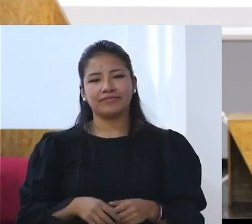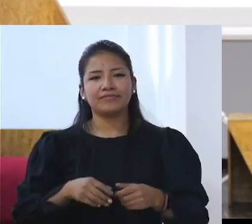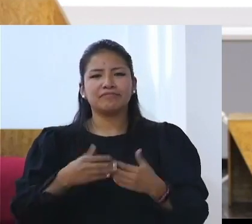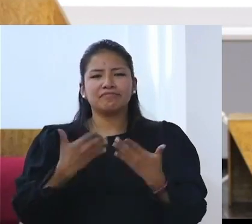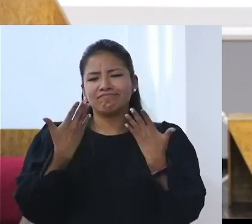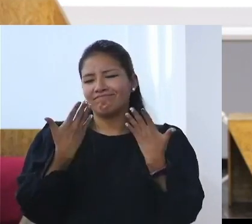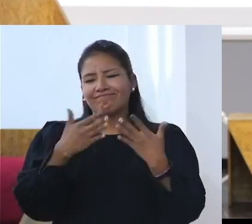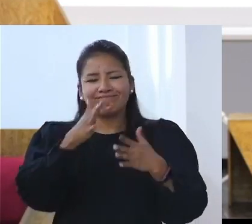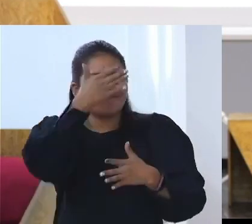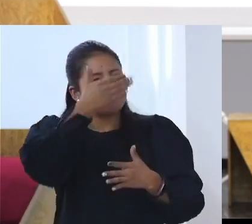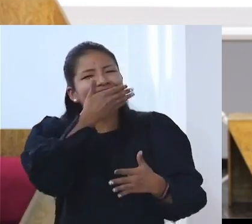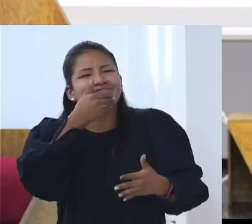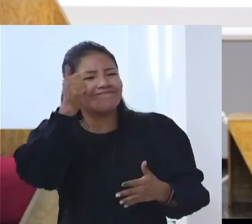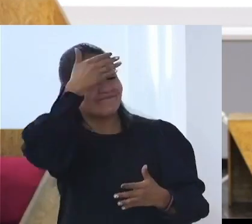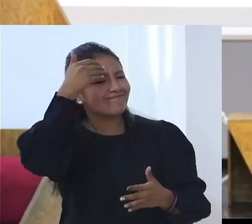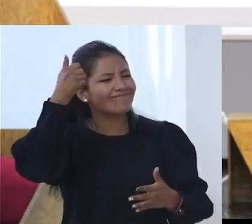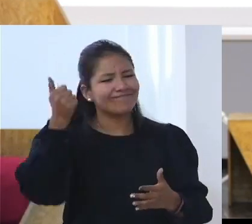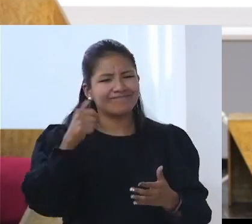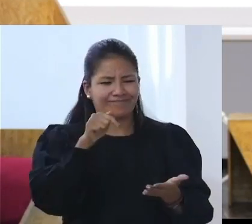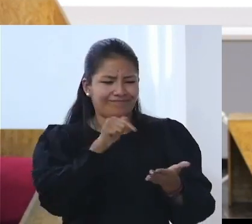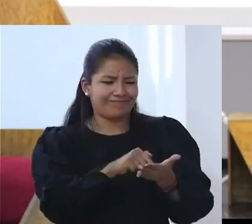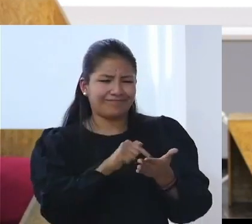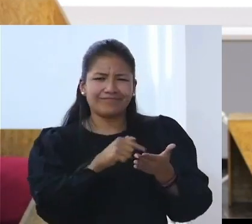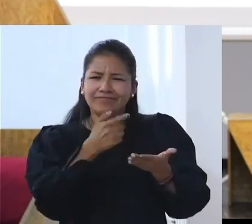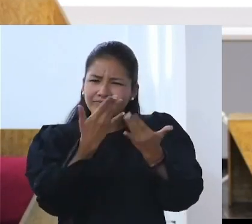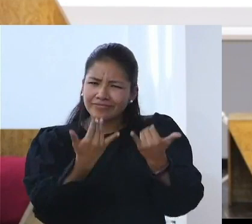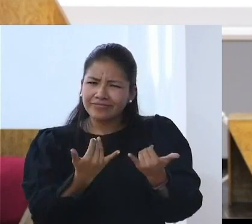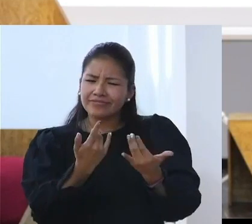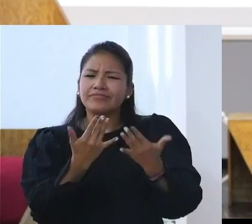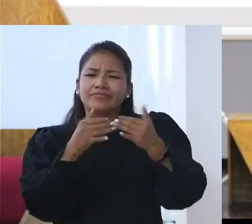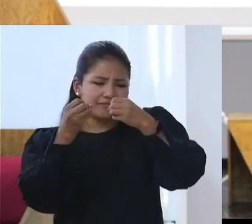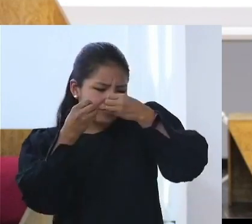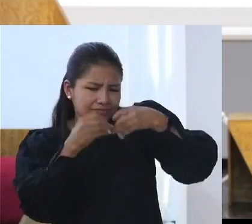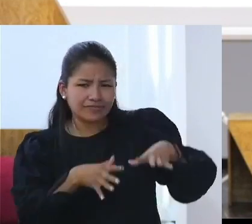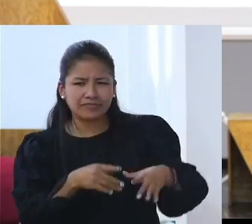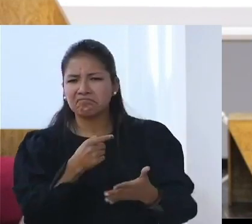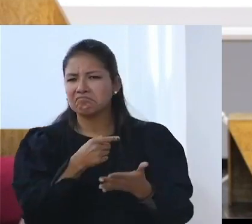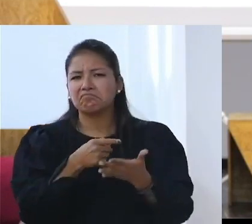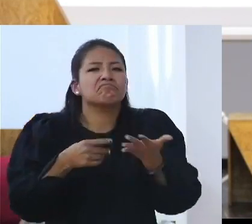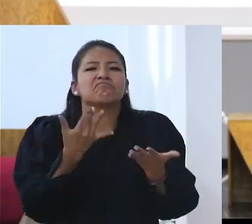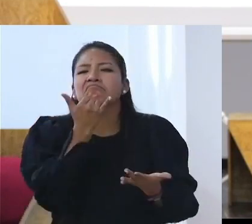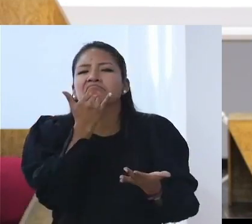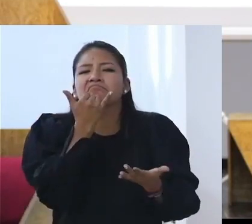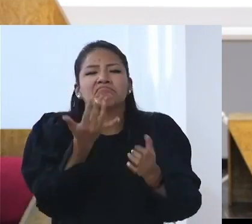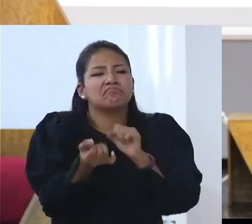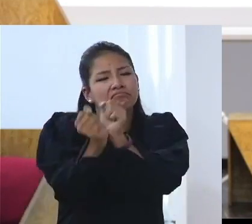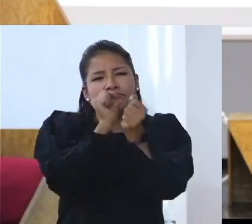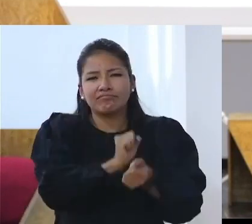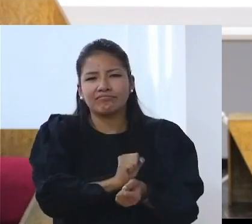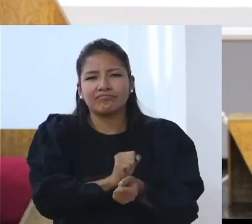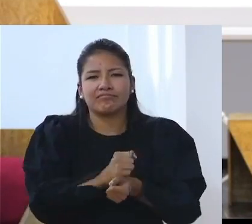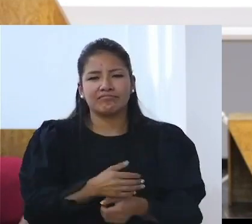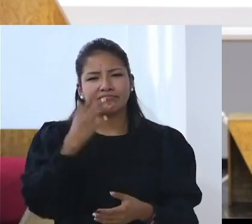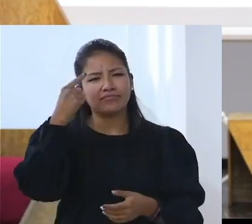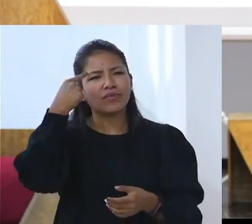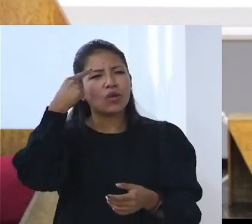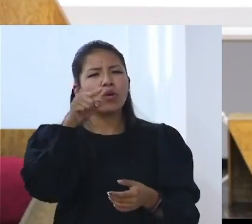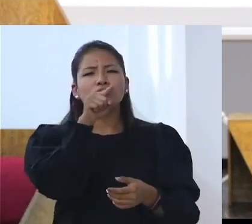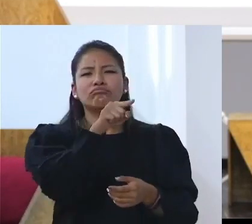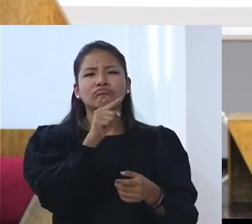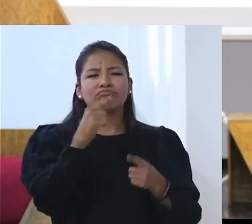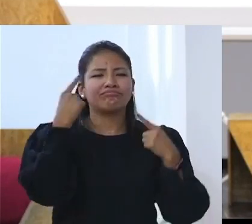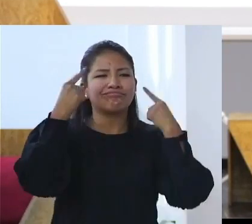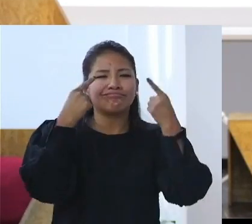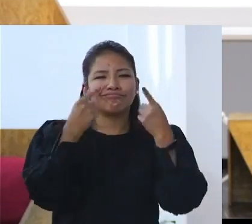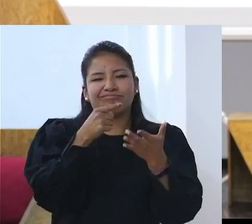vete olvidando de esto que hoy de casi que cambiarás por la